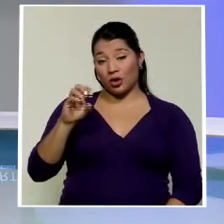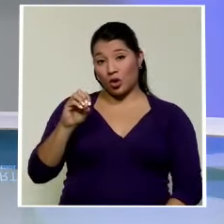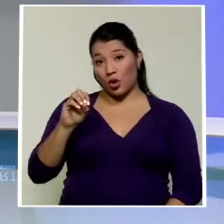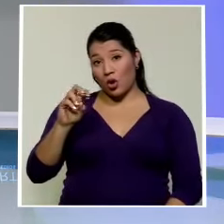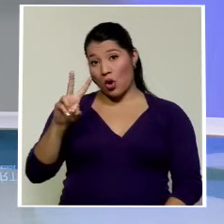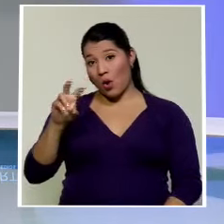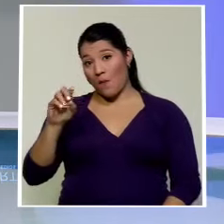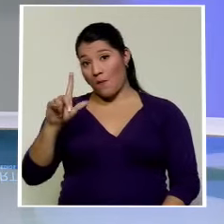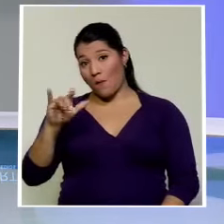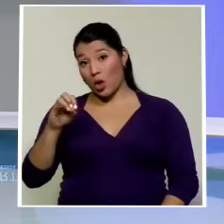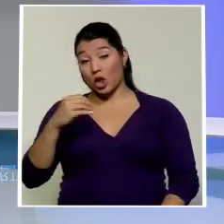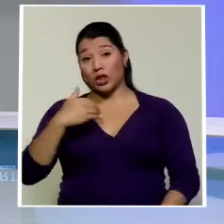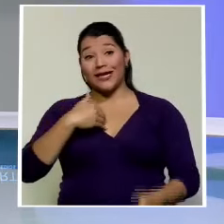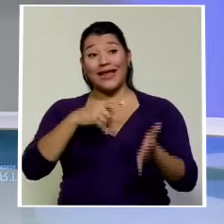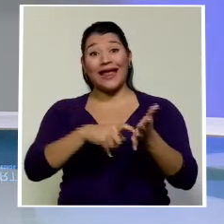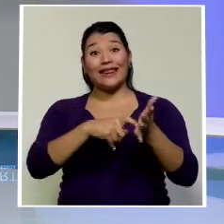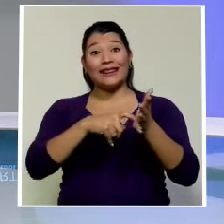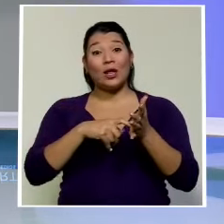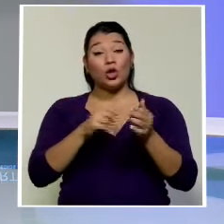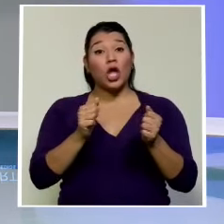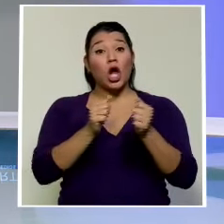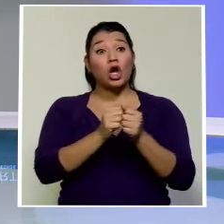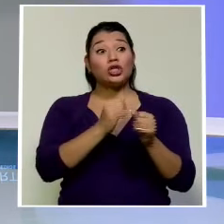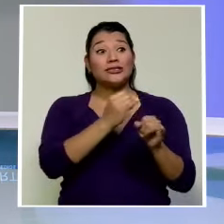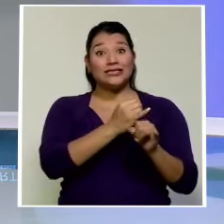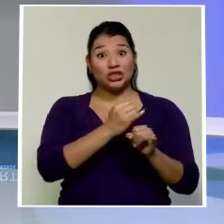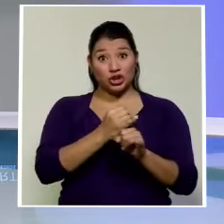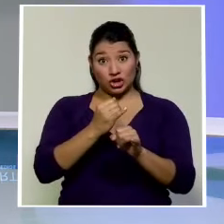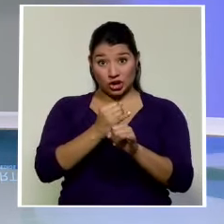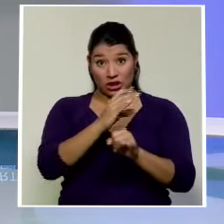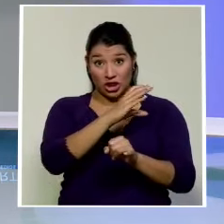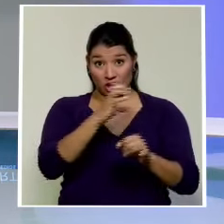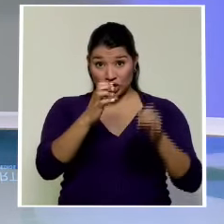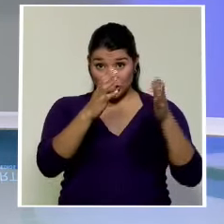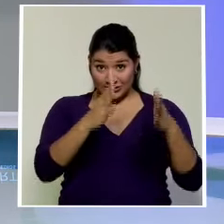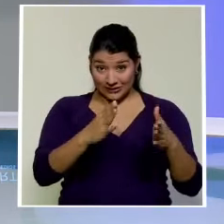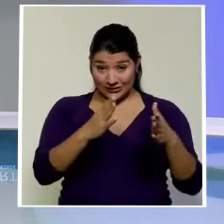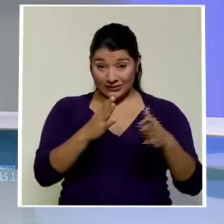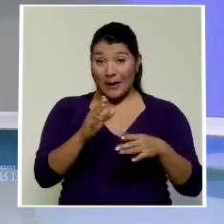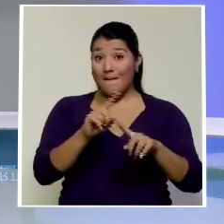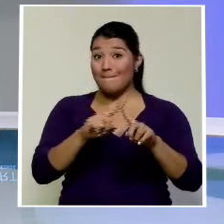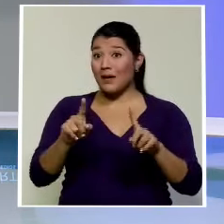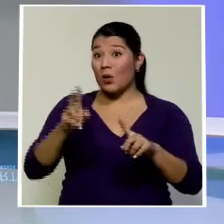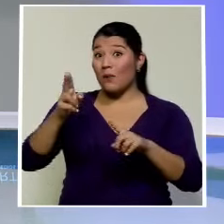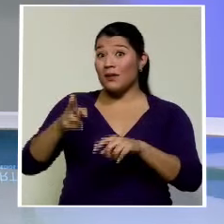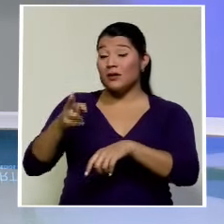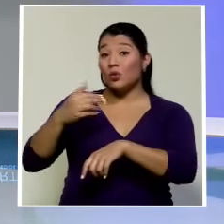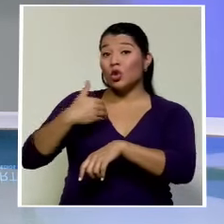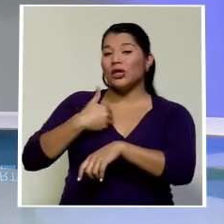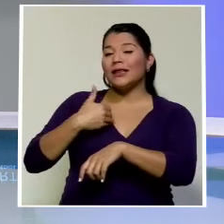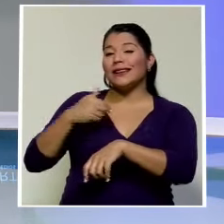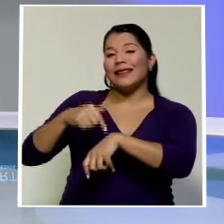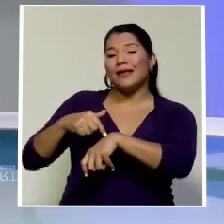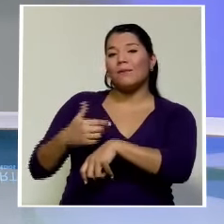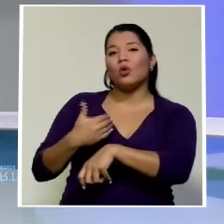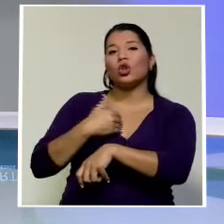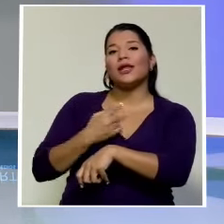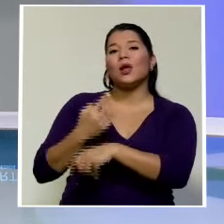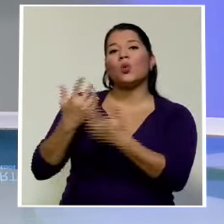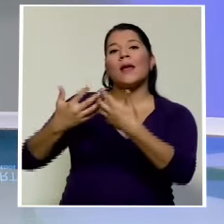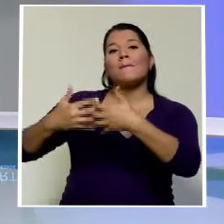acumulaba deudas con entidades del Estado costarricense, al mismo tiempo que una sociedad offshore, que era su